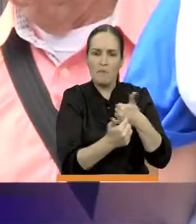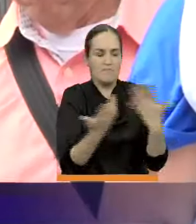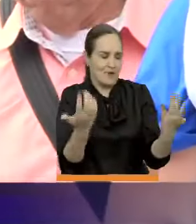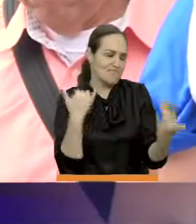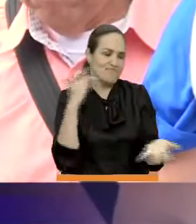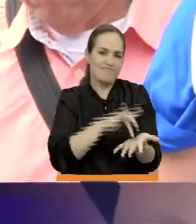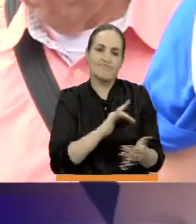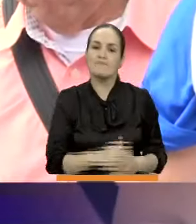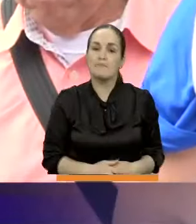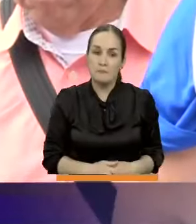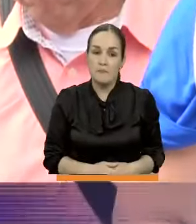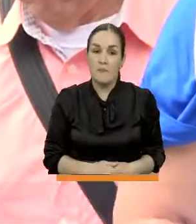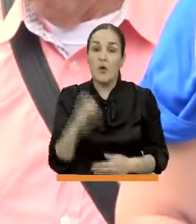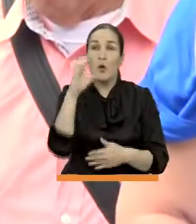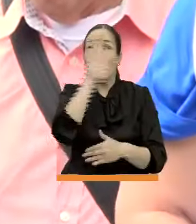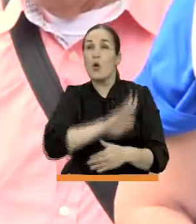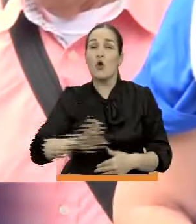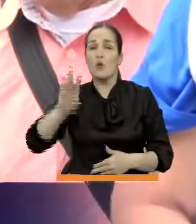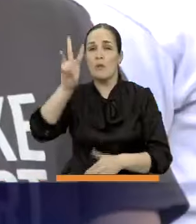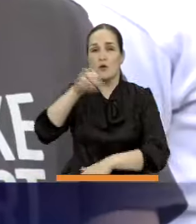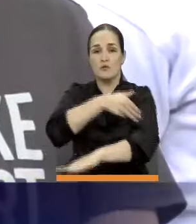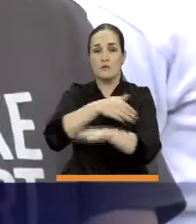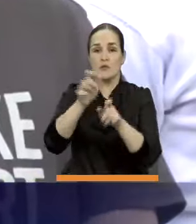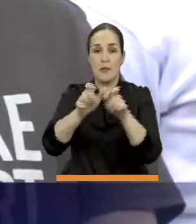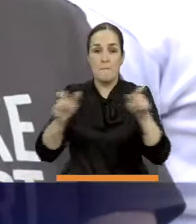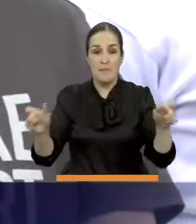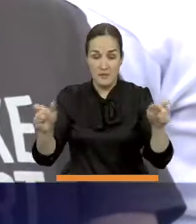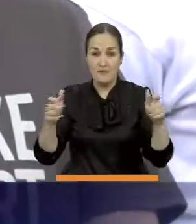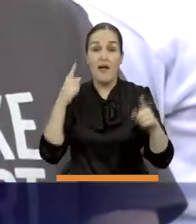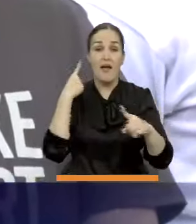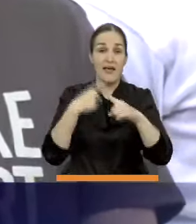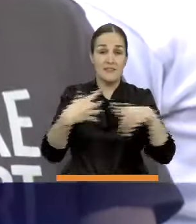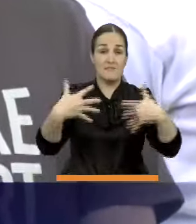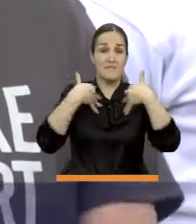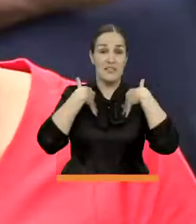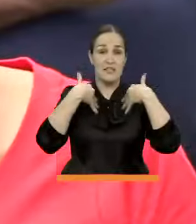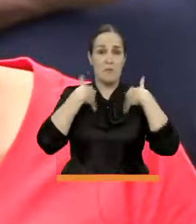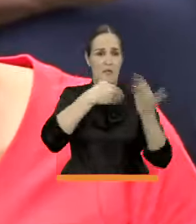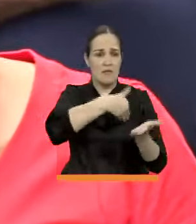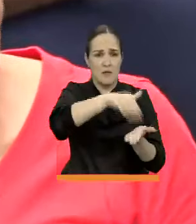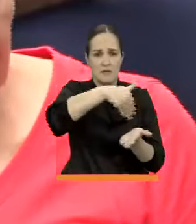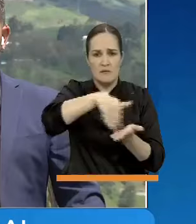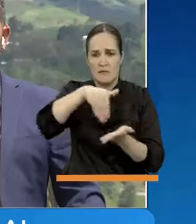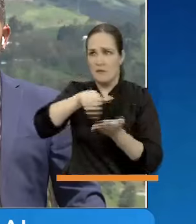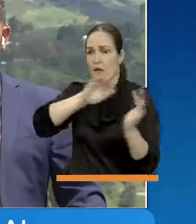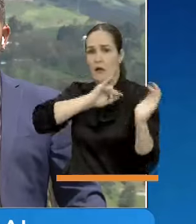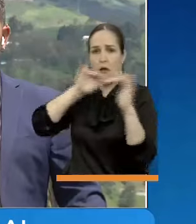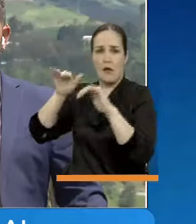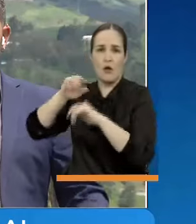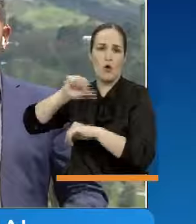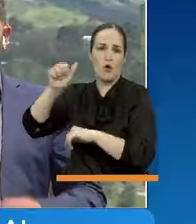hoy en Colombia son más de 8 millones de personas que han sido Víctimas de desplazamiento forzado y seguim